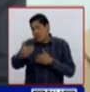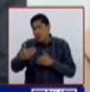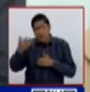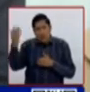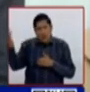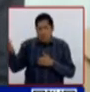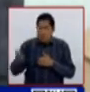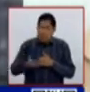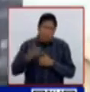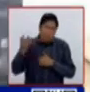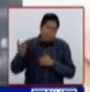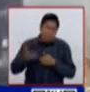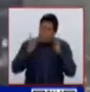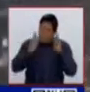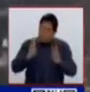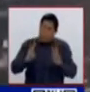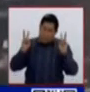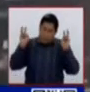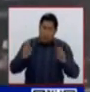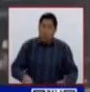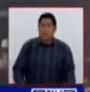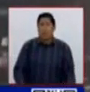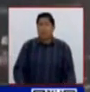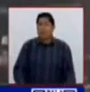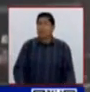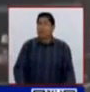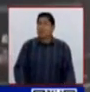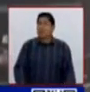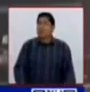que lo vamos a ver.